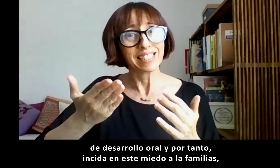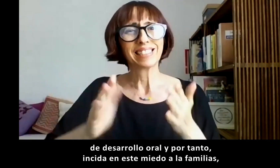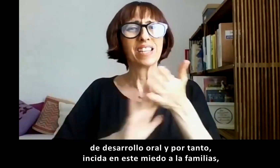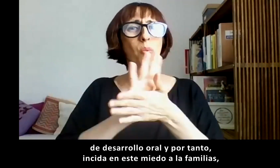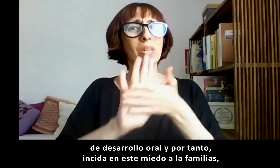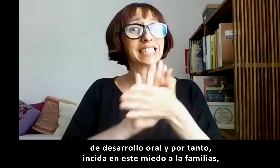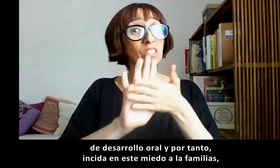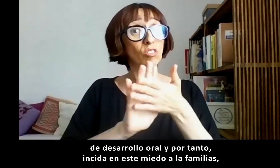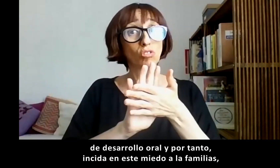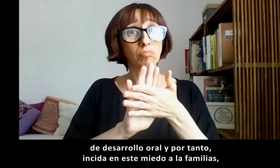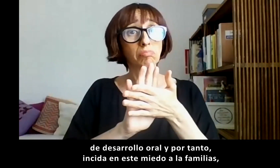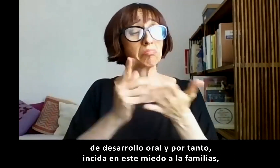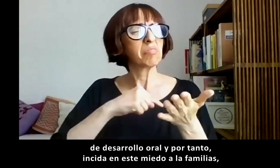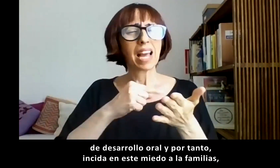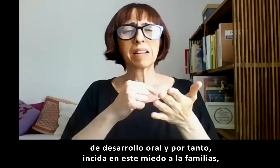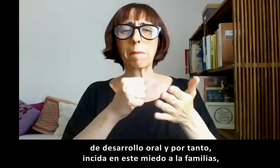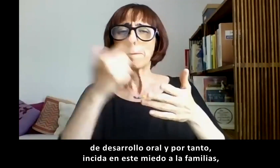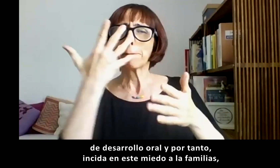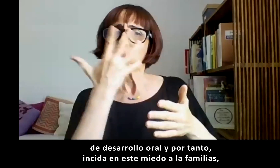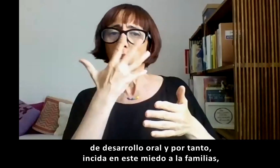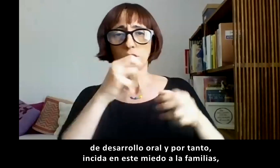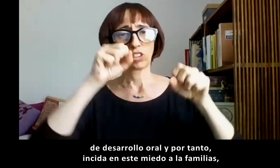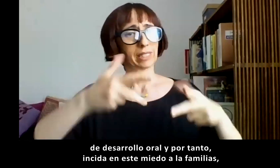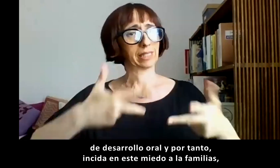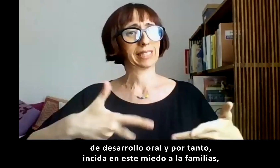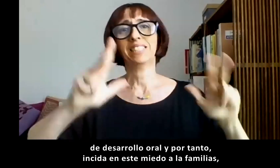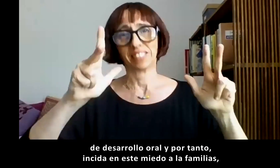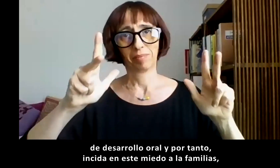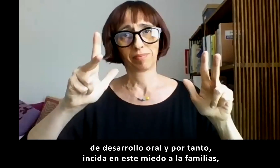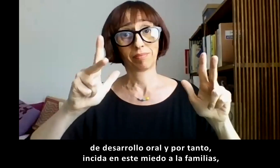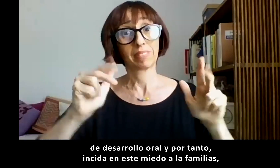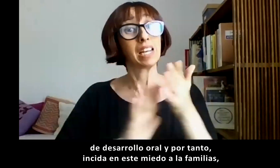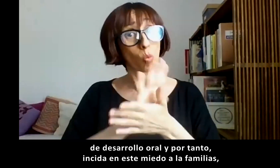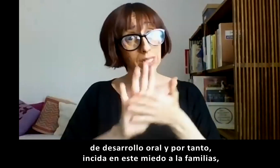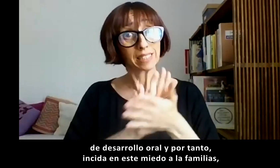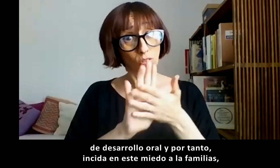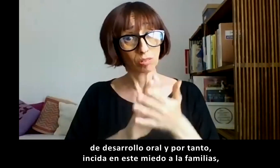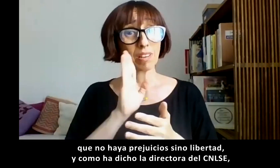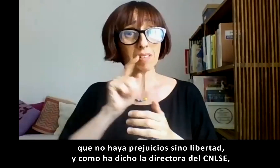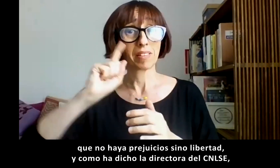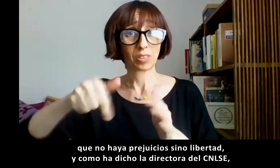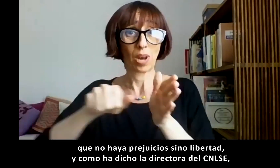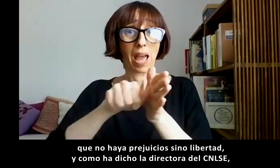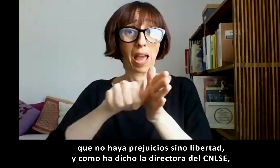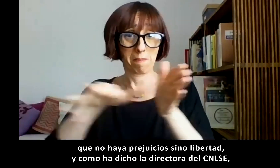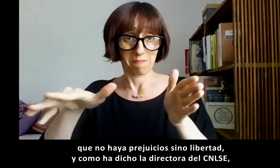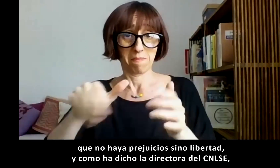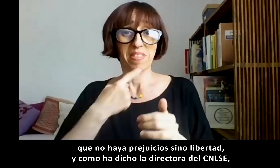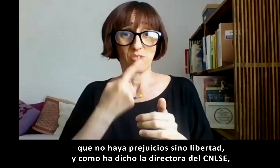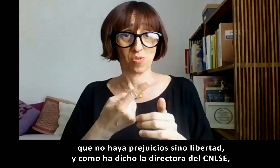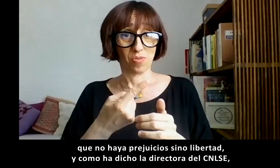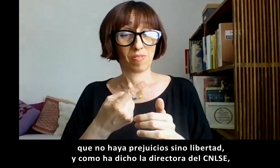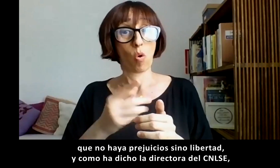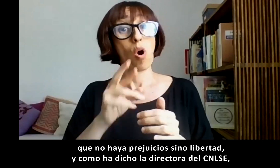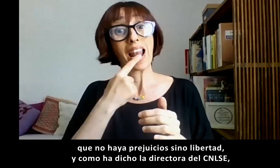oral y, por lo tanto, incida en este miedo a las familias, que no haya prejuicios, sino